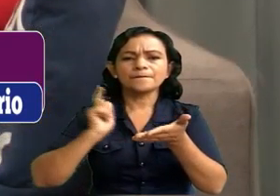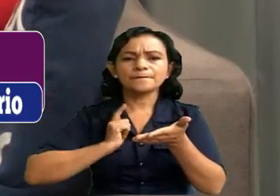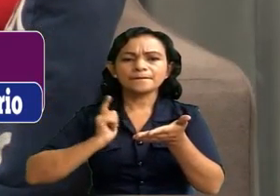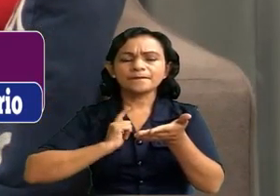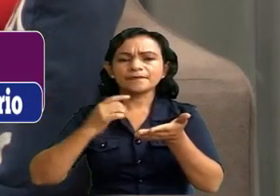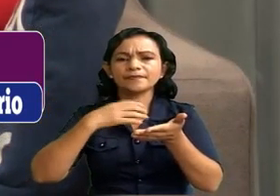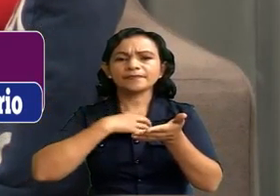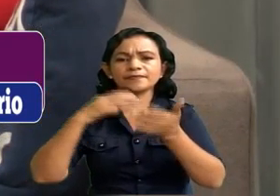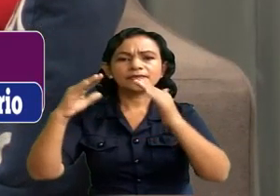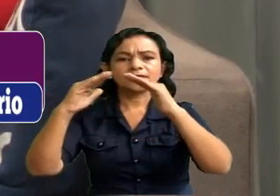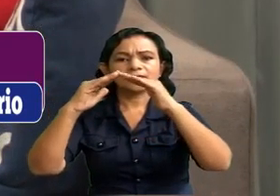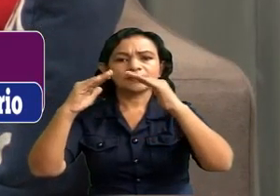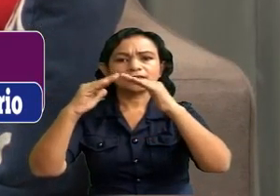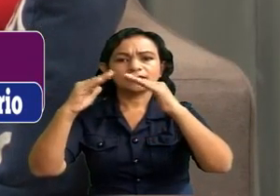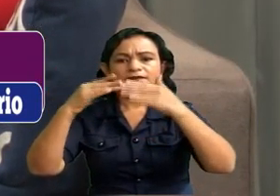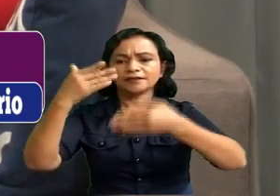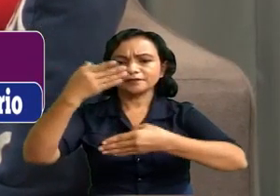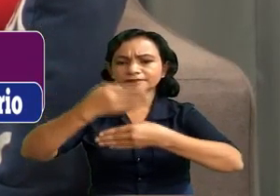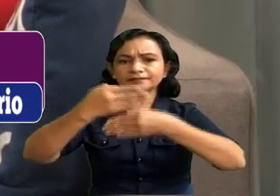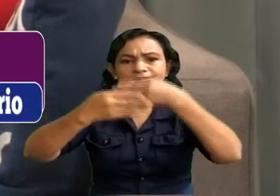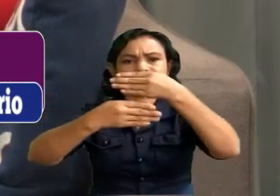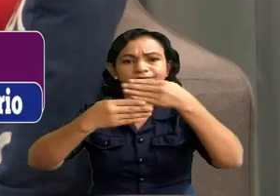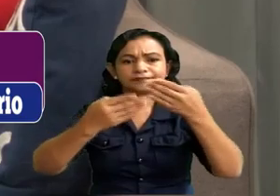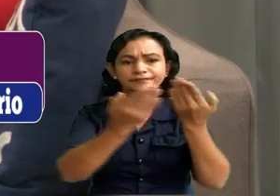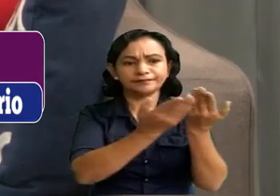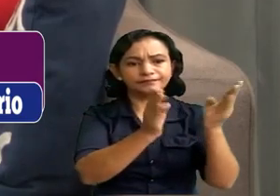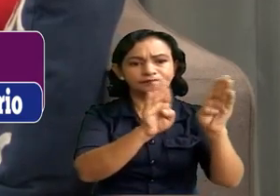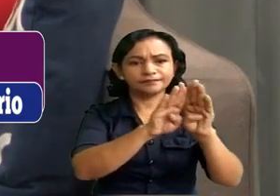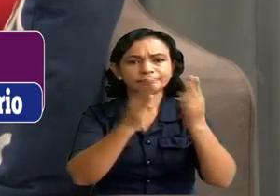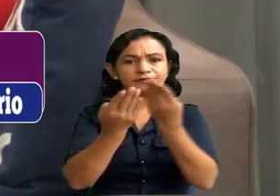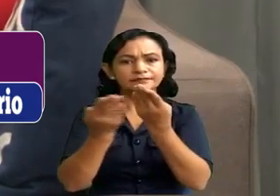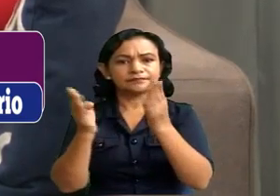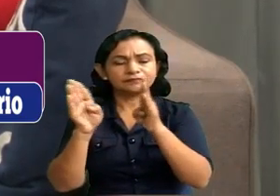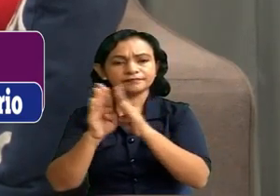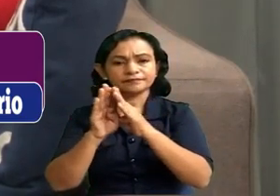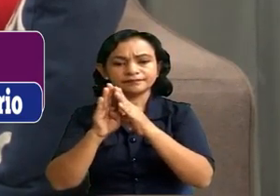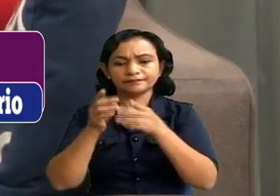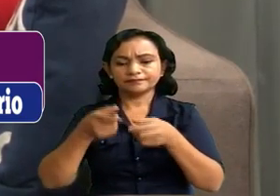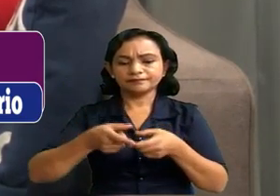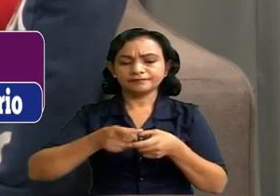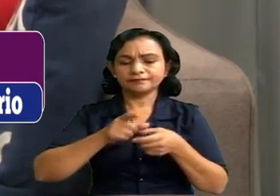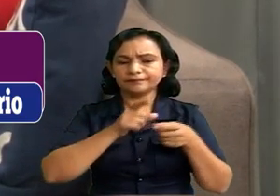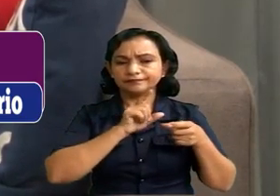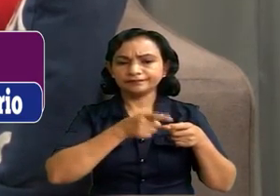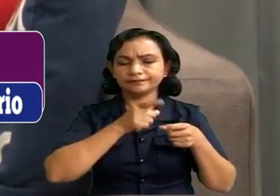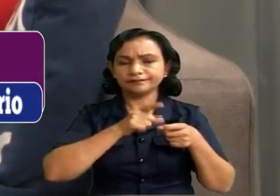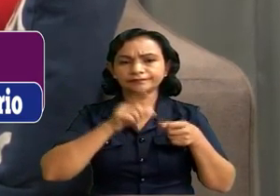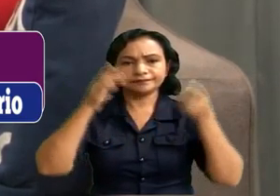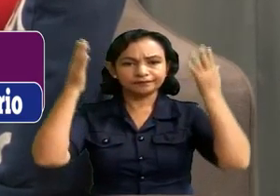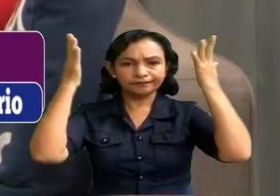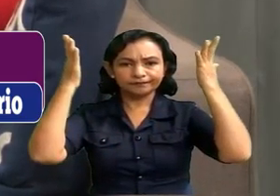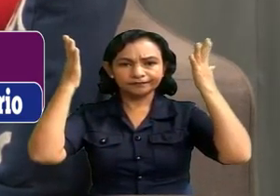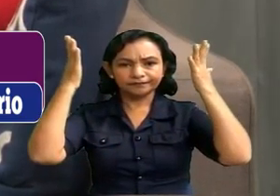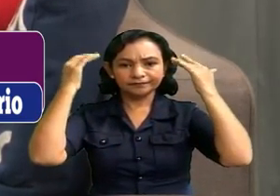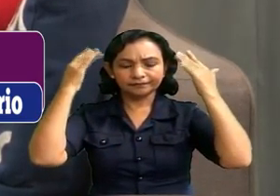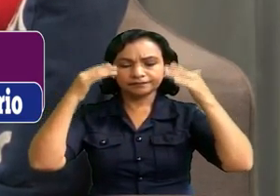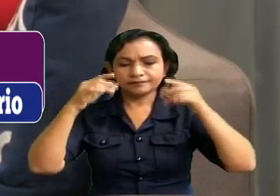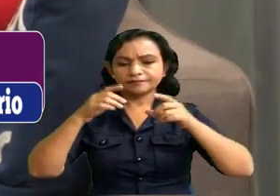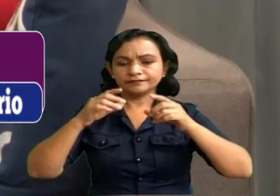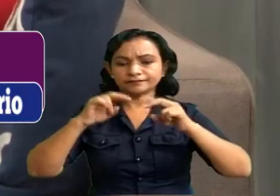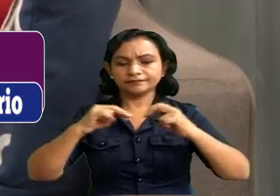una vivienda de concreto, con sus dos cuartos, con su baño sin odoro adentro, con su sala, con su cocina, con su